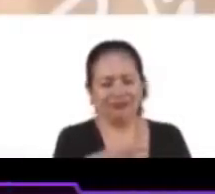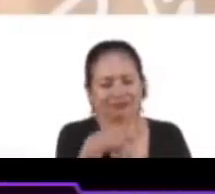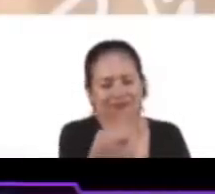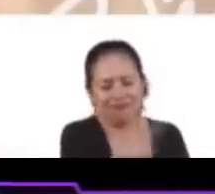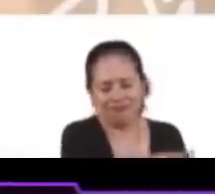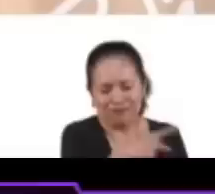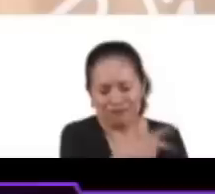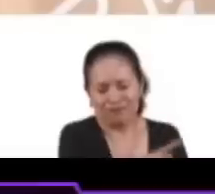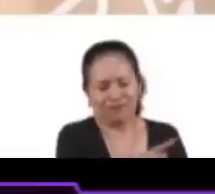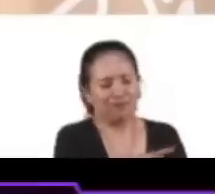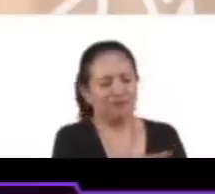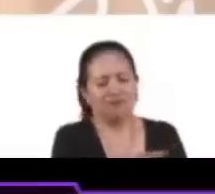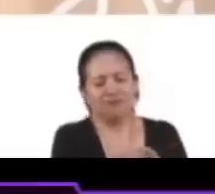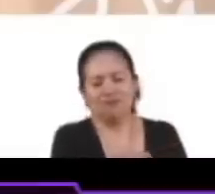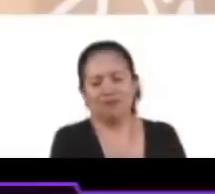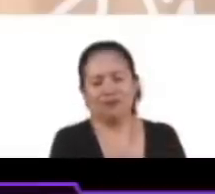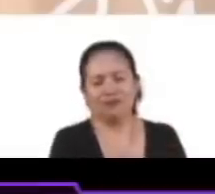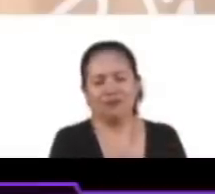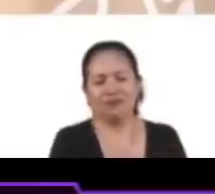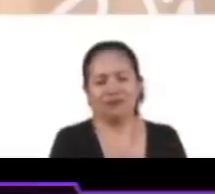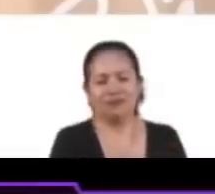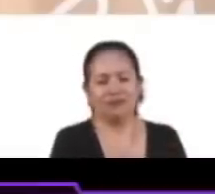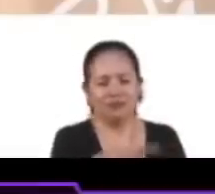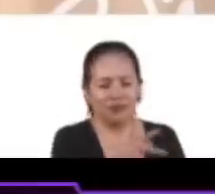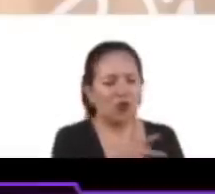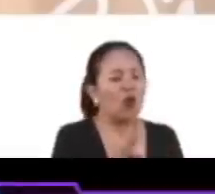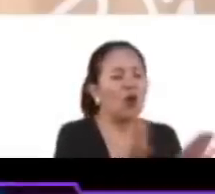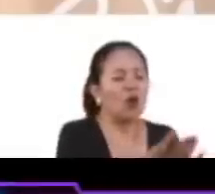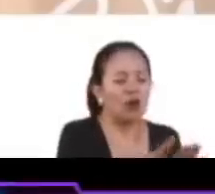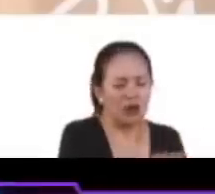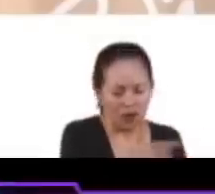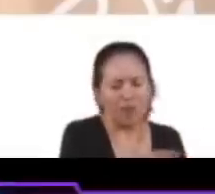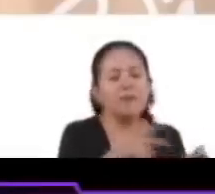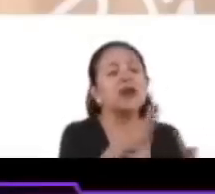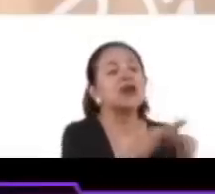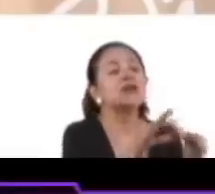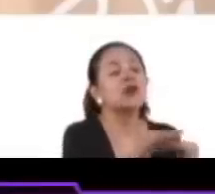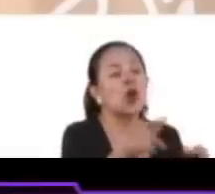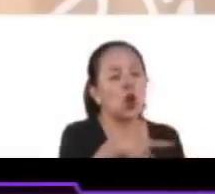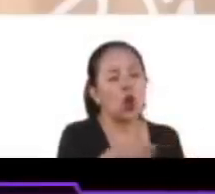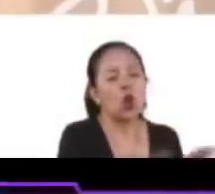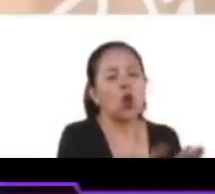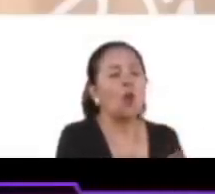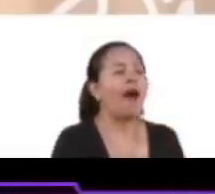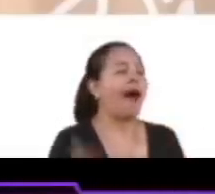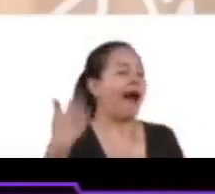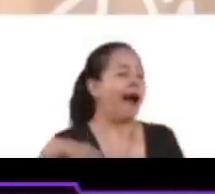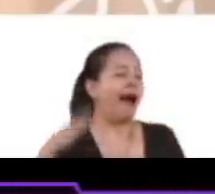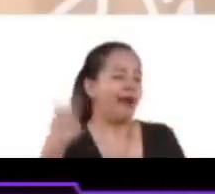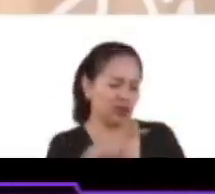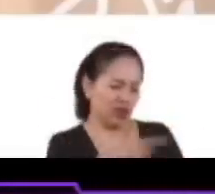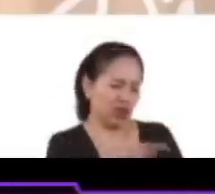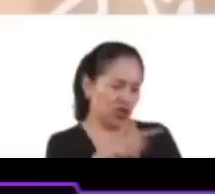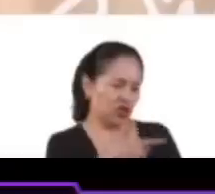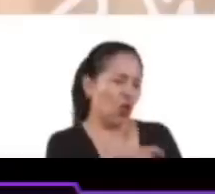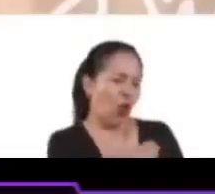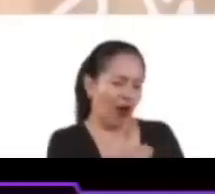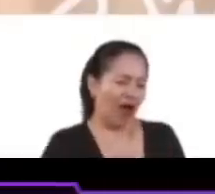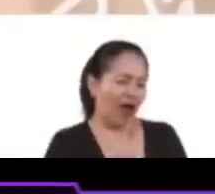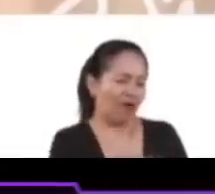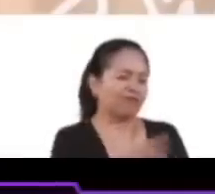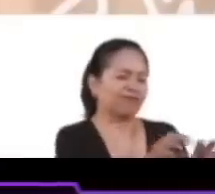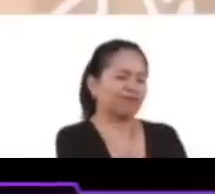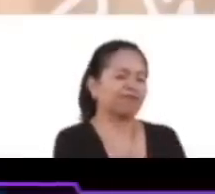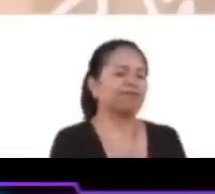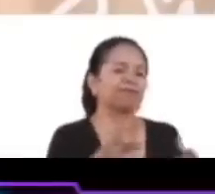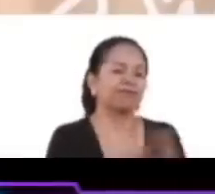hablar de cómo es que su antecesor está hoy detenido, ordenado por